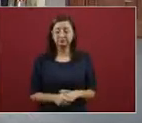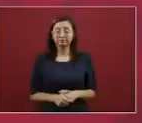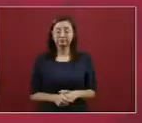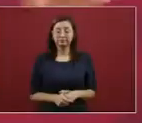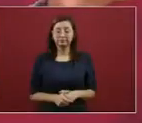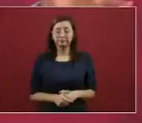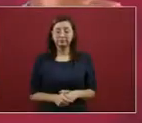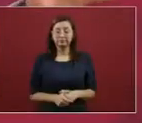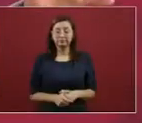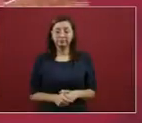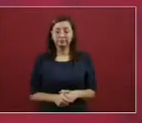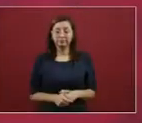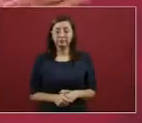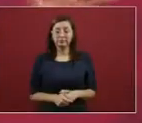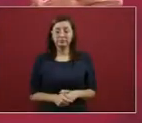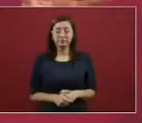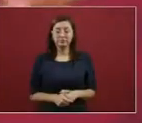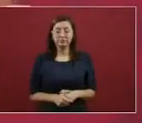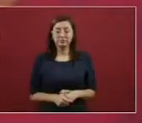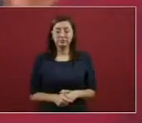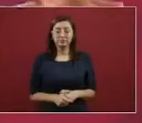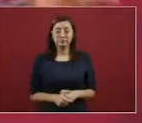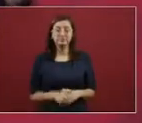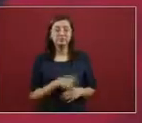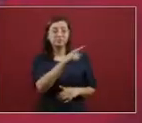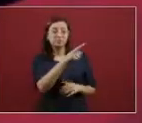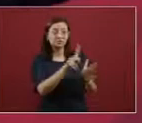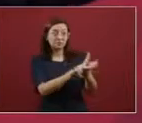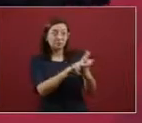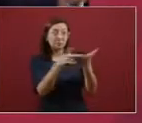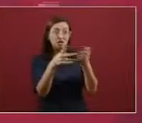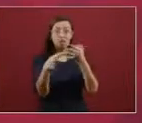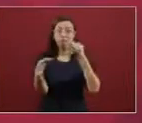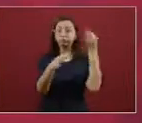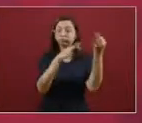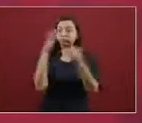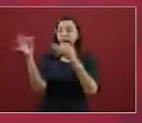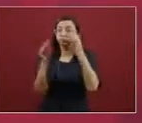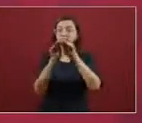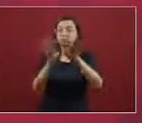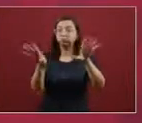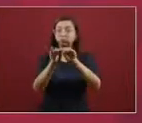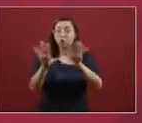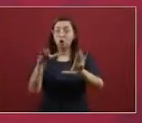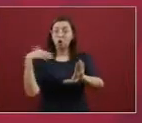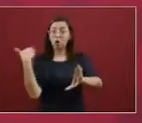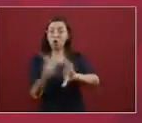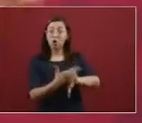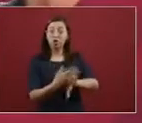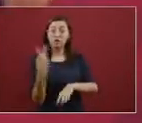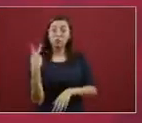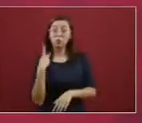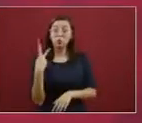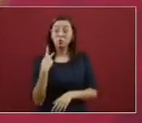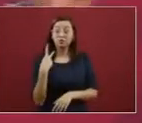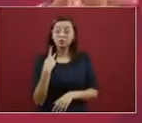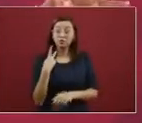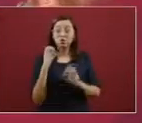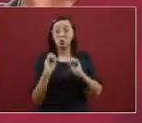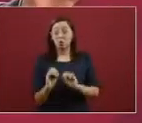porque una campaña en un periódico en contra de un político o en la